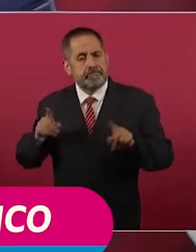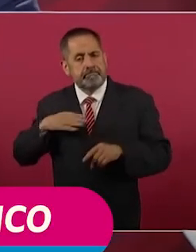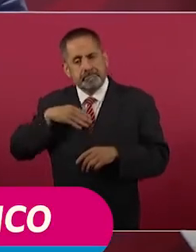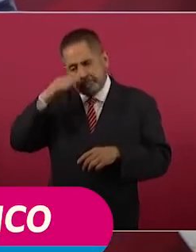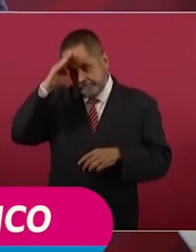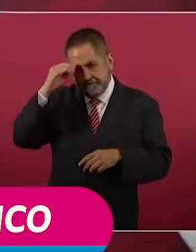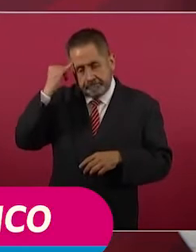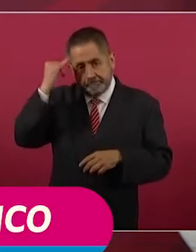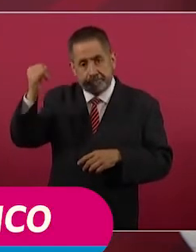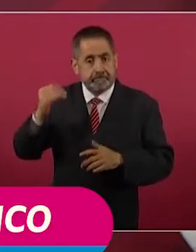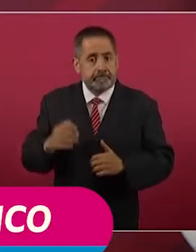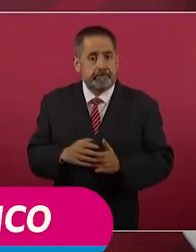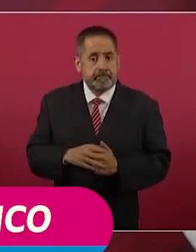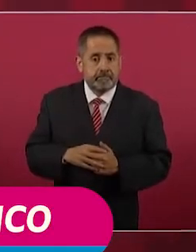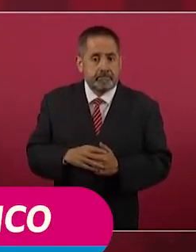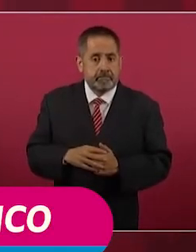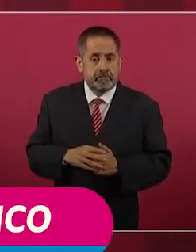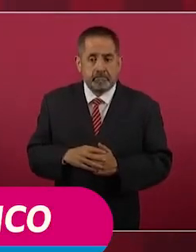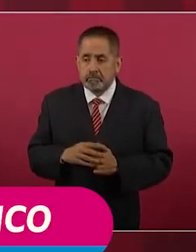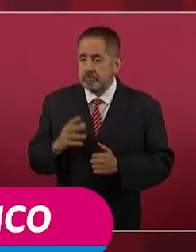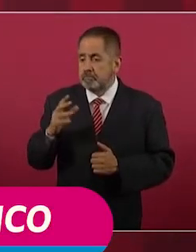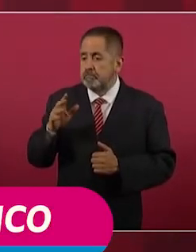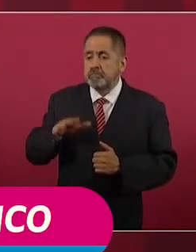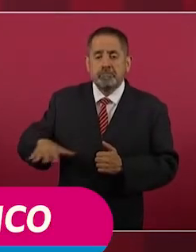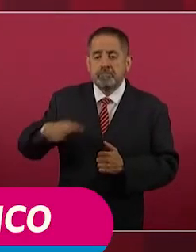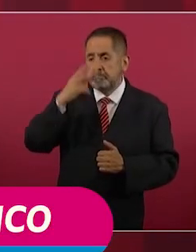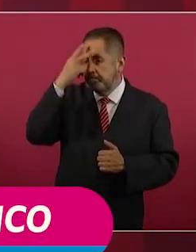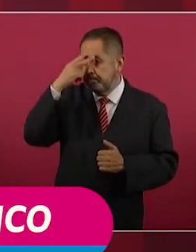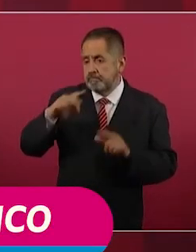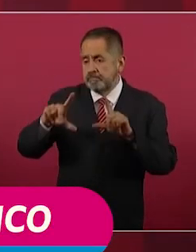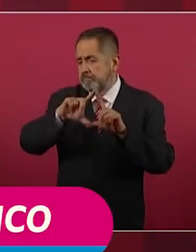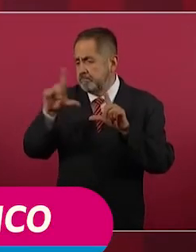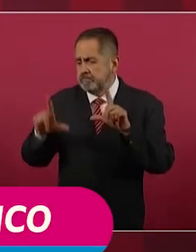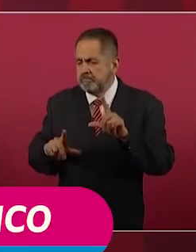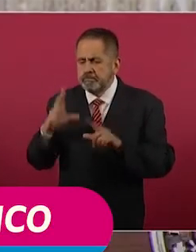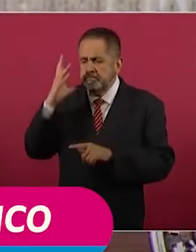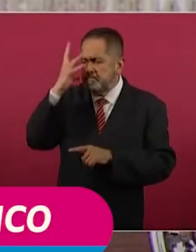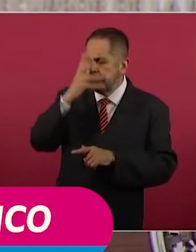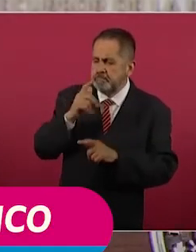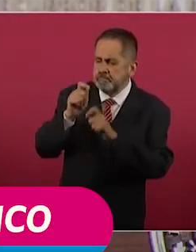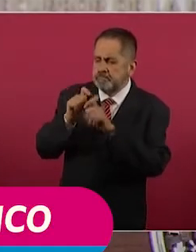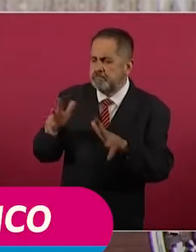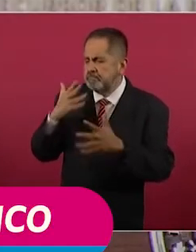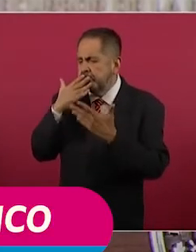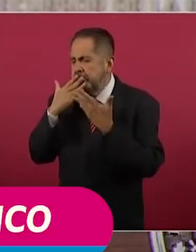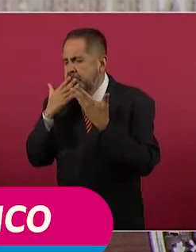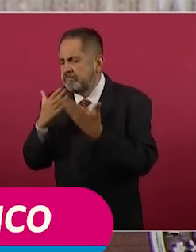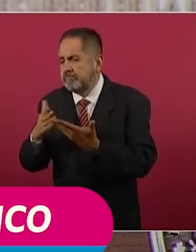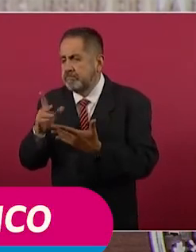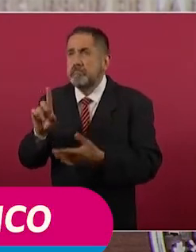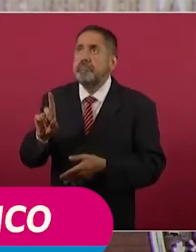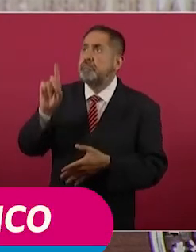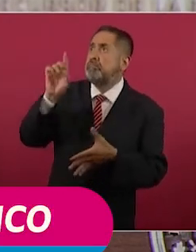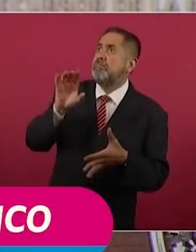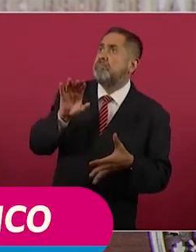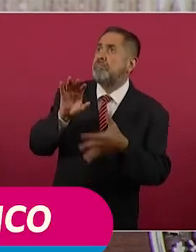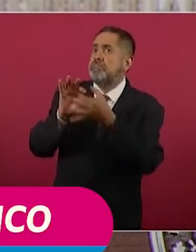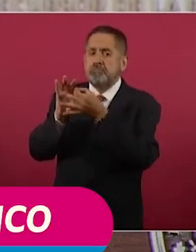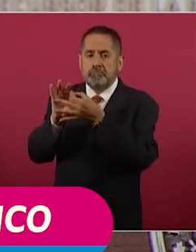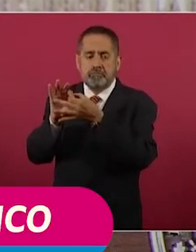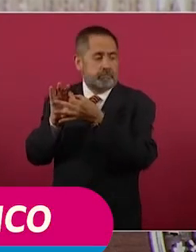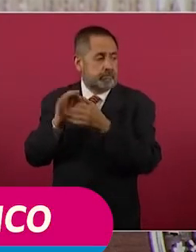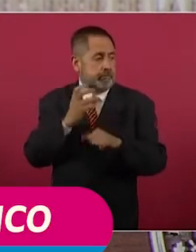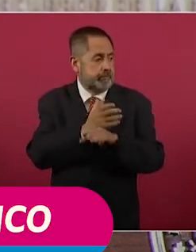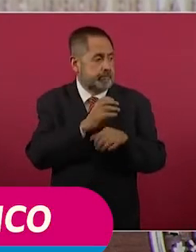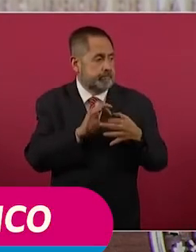que bendito México, tan cerca de Dios y no tan lejos